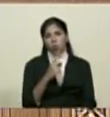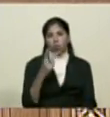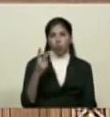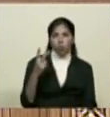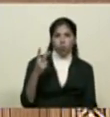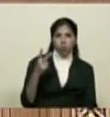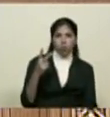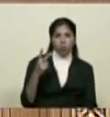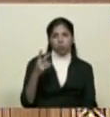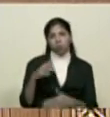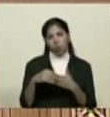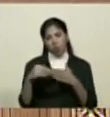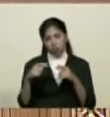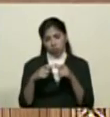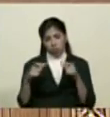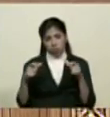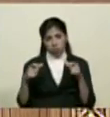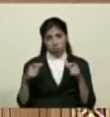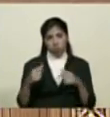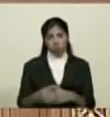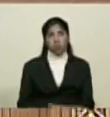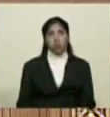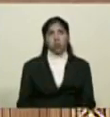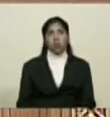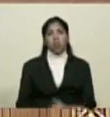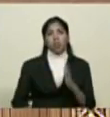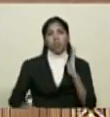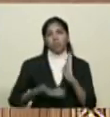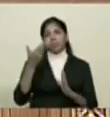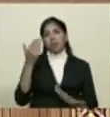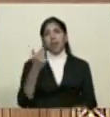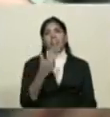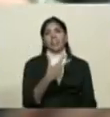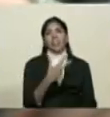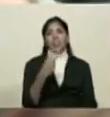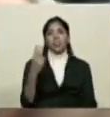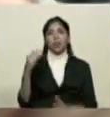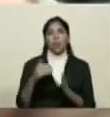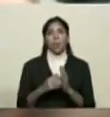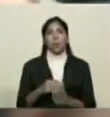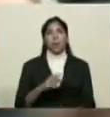por kilogramo. Es decir, el sobreprecio fue de 32.000%.